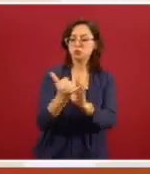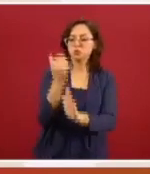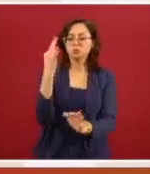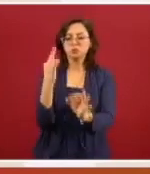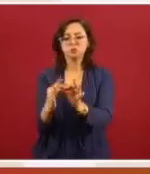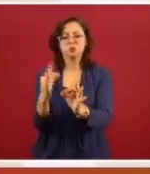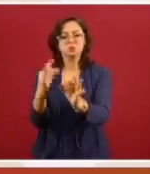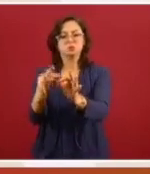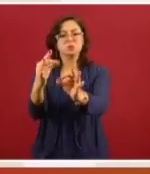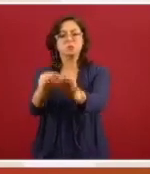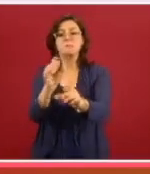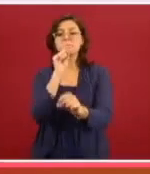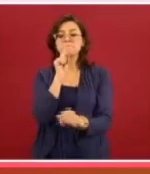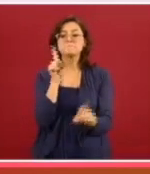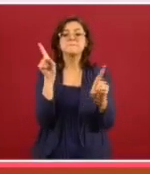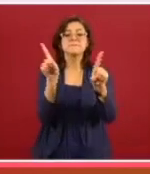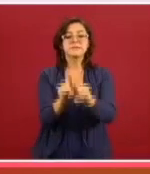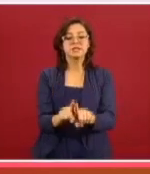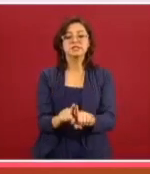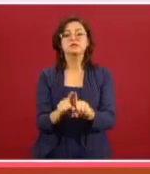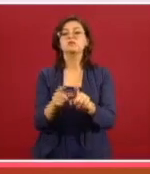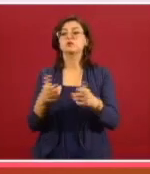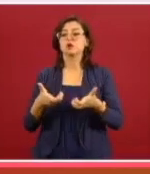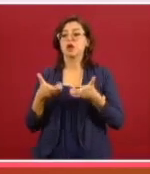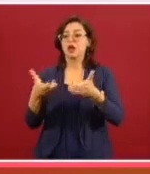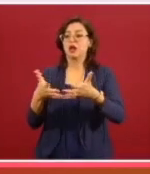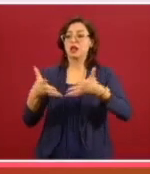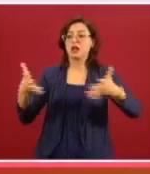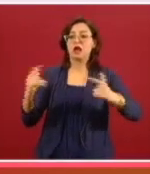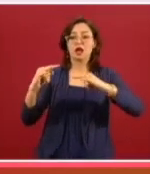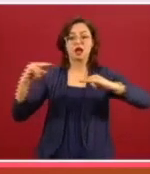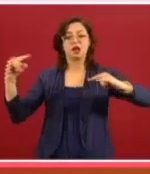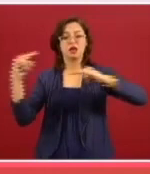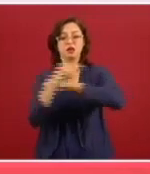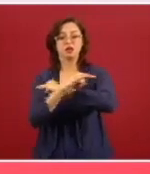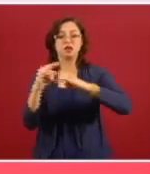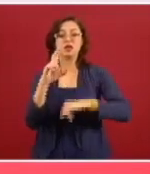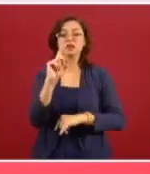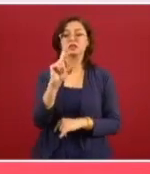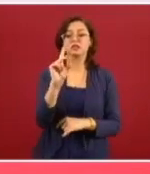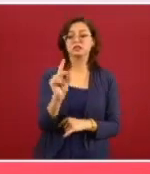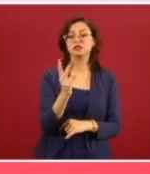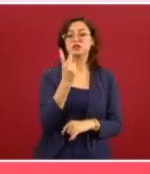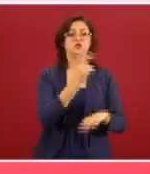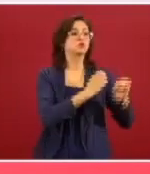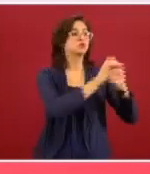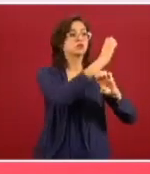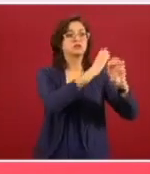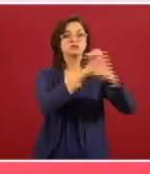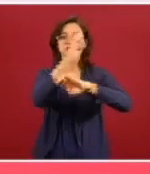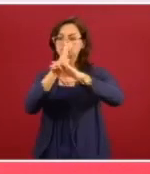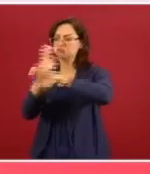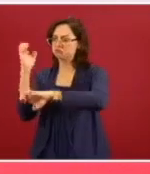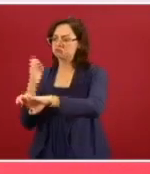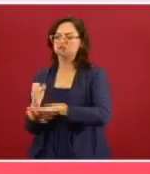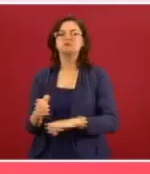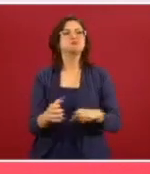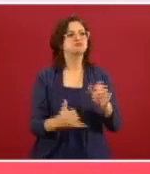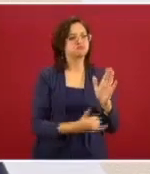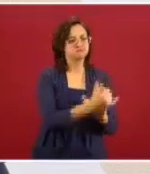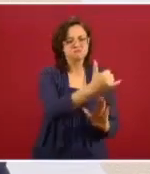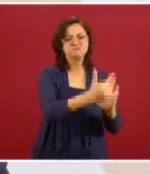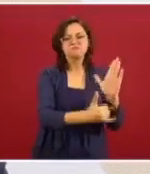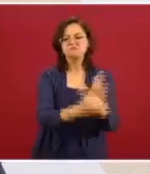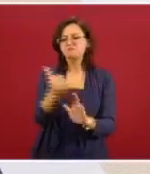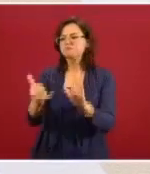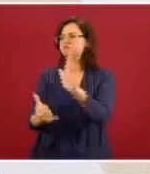y modernización de carreteras en las 32 entidades federativas del país, con